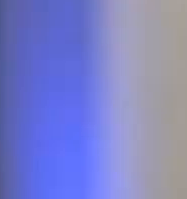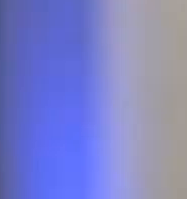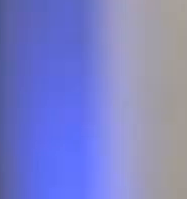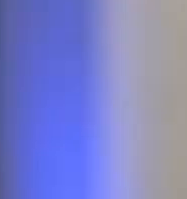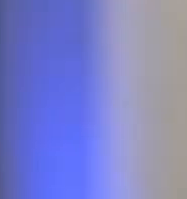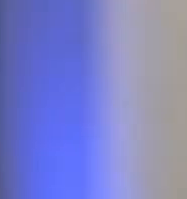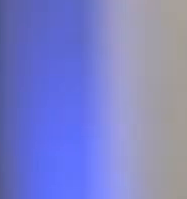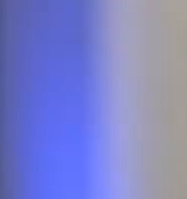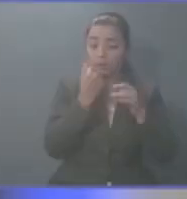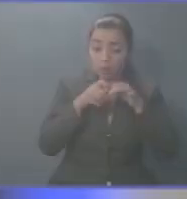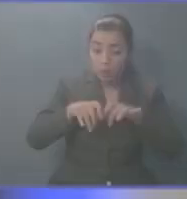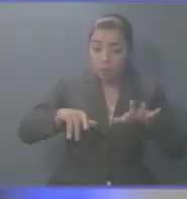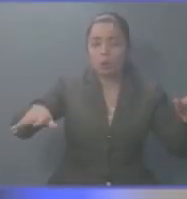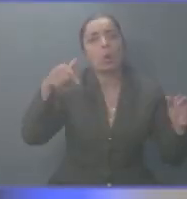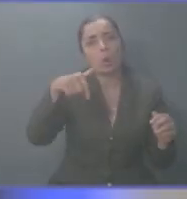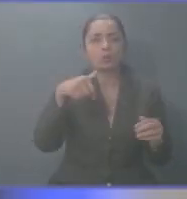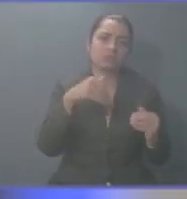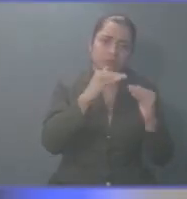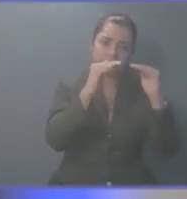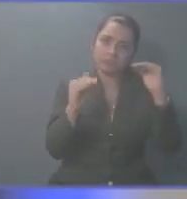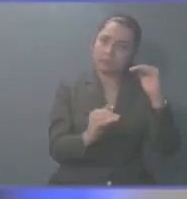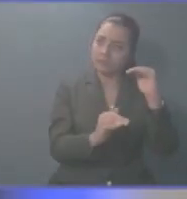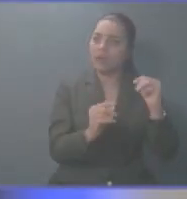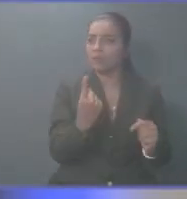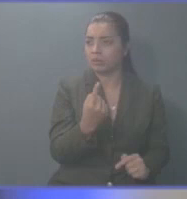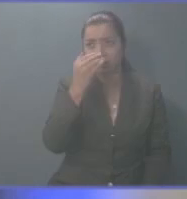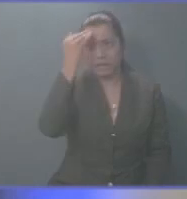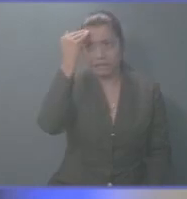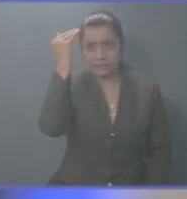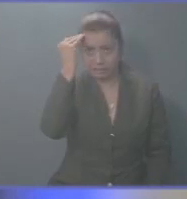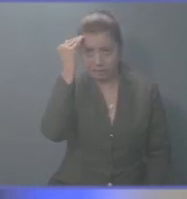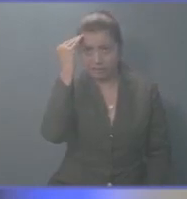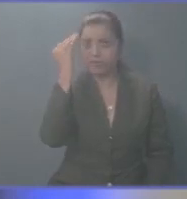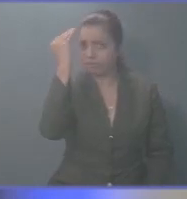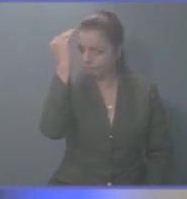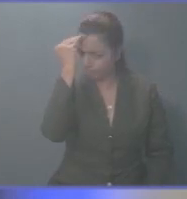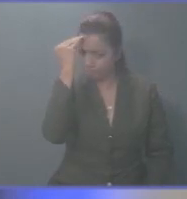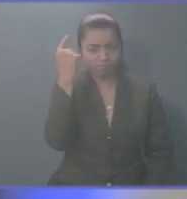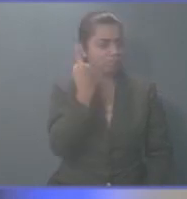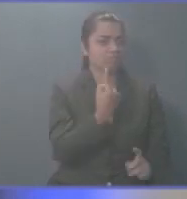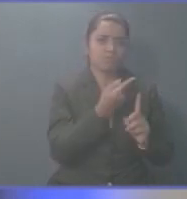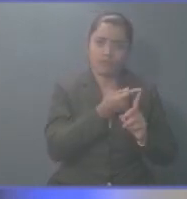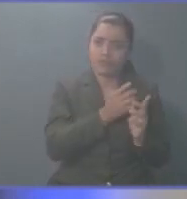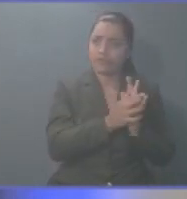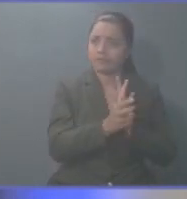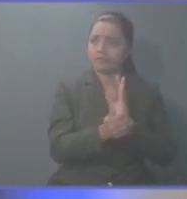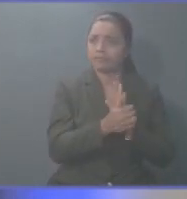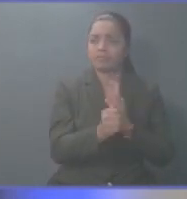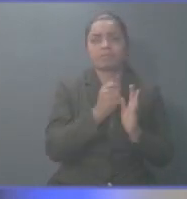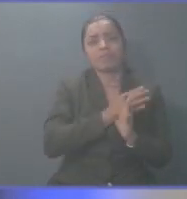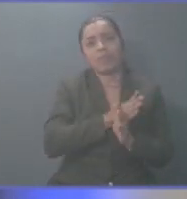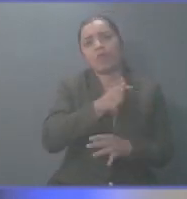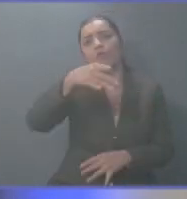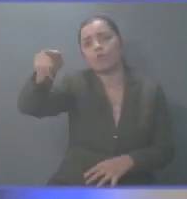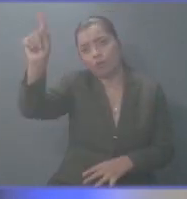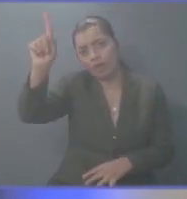que es un mando medio hoy por hoy, que conoce y que se ha ido a capacitar a Atlanta. Hay que